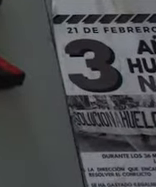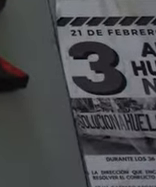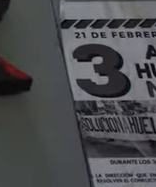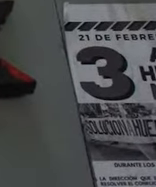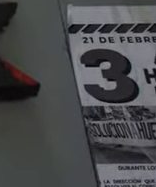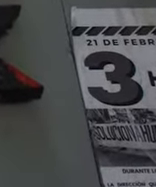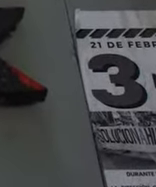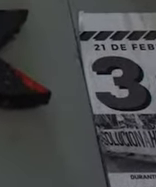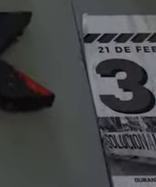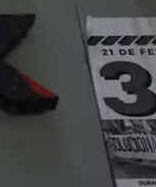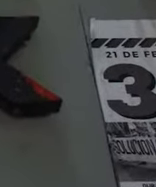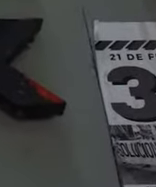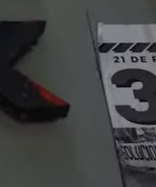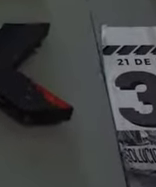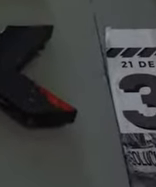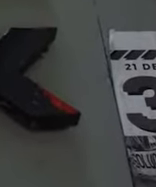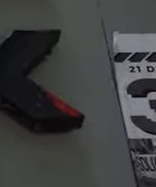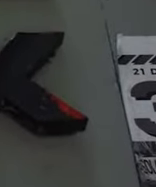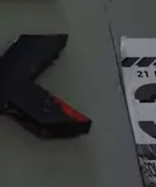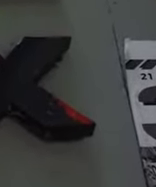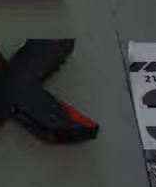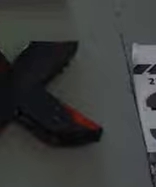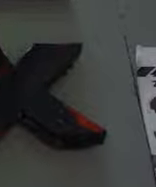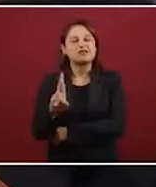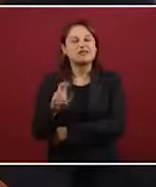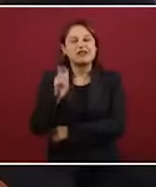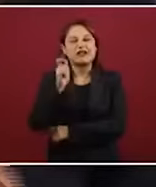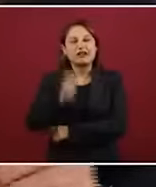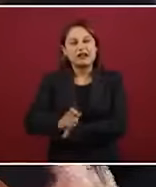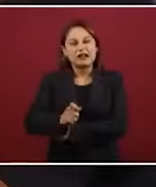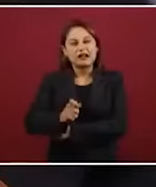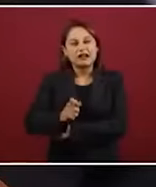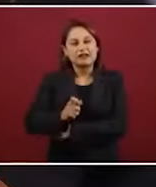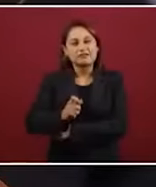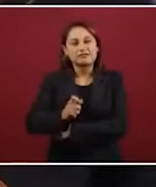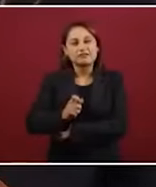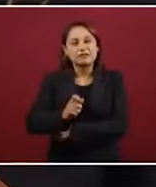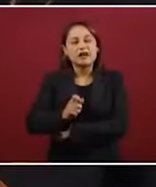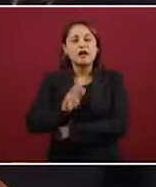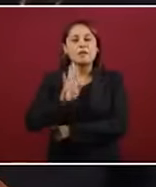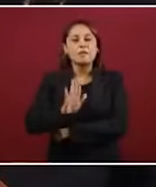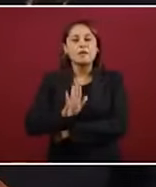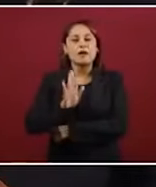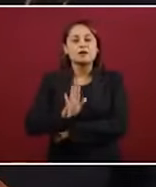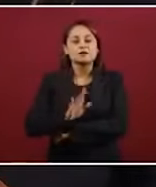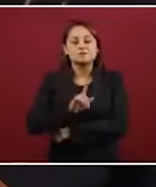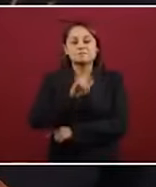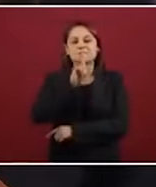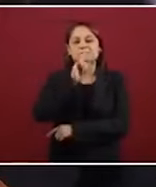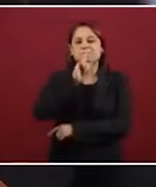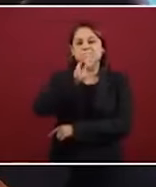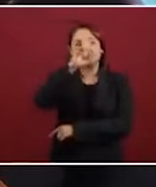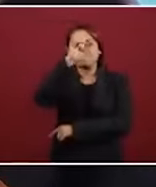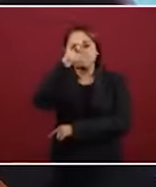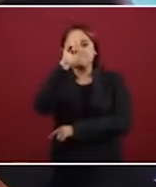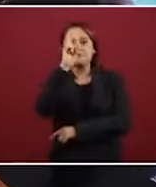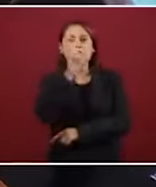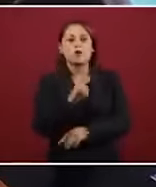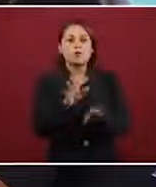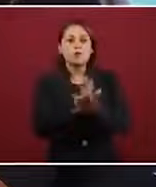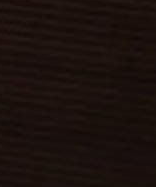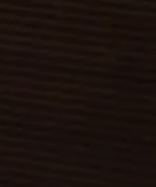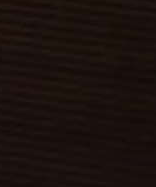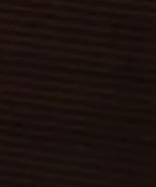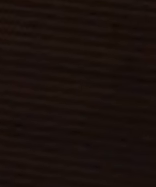obradorista intimidaciones e intentos de extorsión por parte del papá de la secretaria de gobernación Luisa